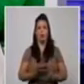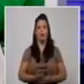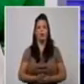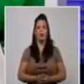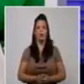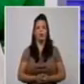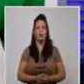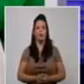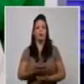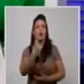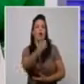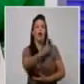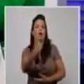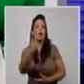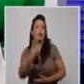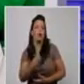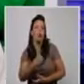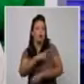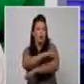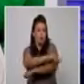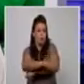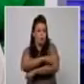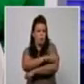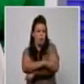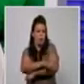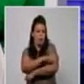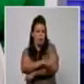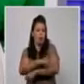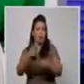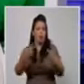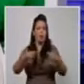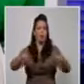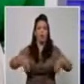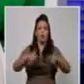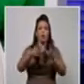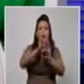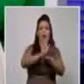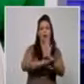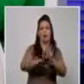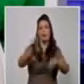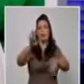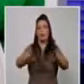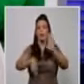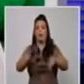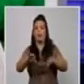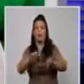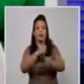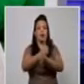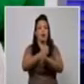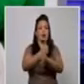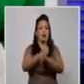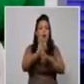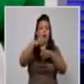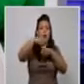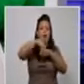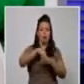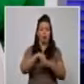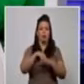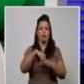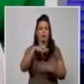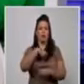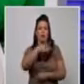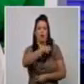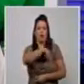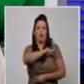país se va protegiendo teniendo en cuenta el riesgo que tiene sus ciudadanos, su población.